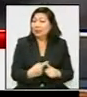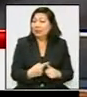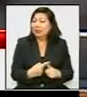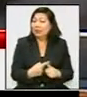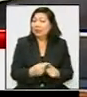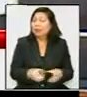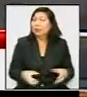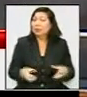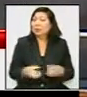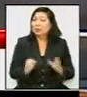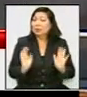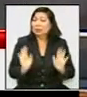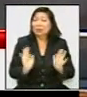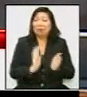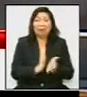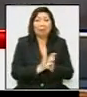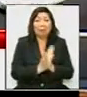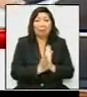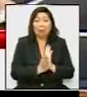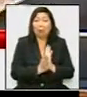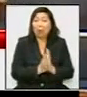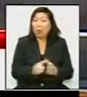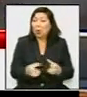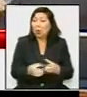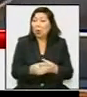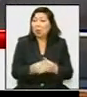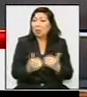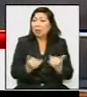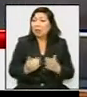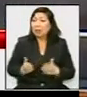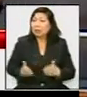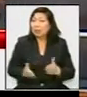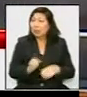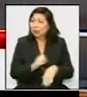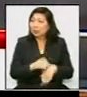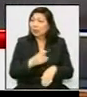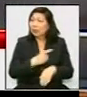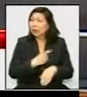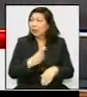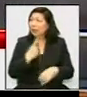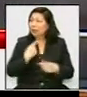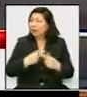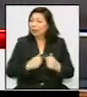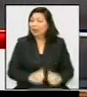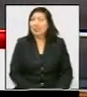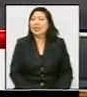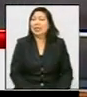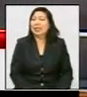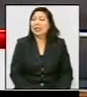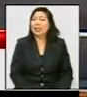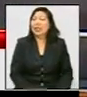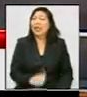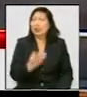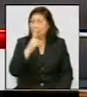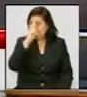de comisiones. Nadie, ni siquiera en comisión de mesa directiva ni en consejo directivo lo hemos tratado. Y hay que respetar, si